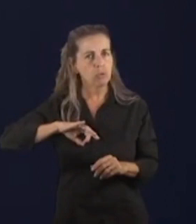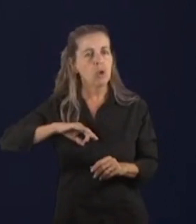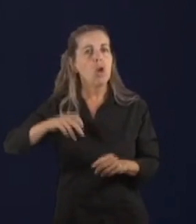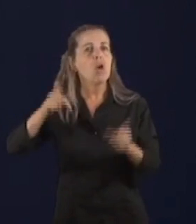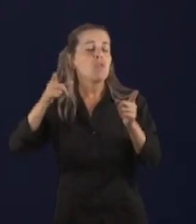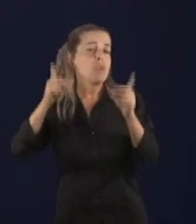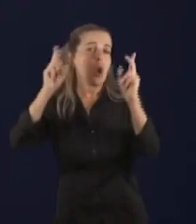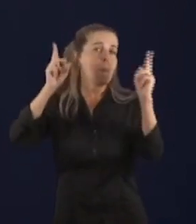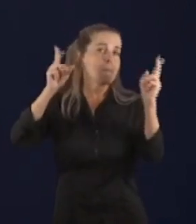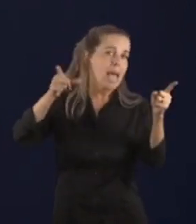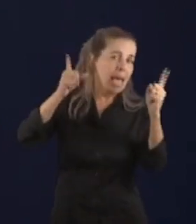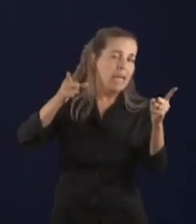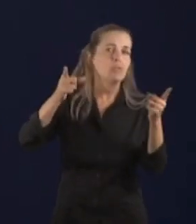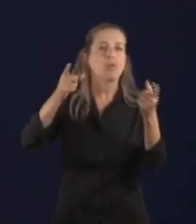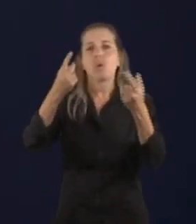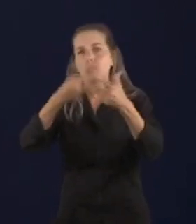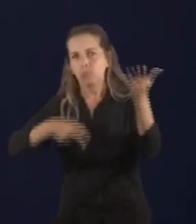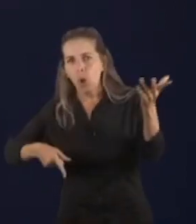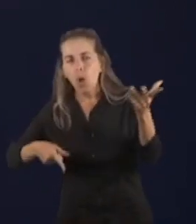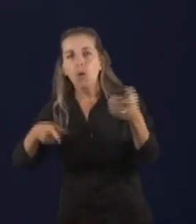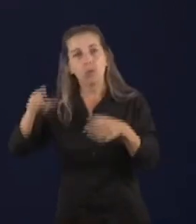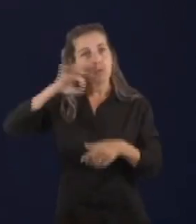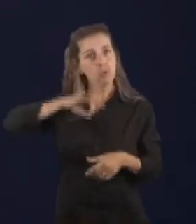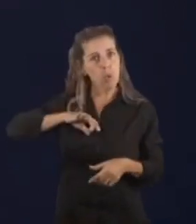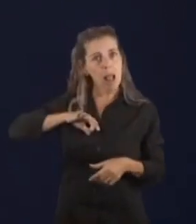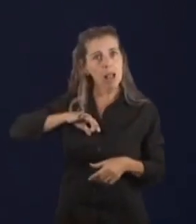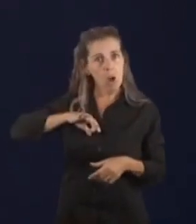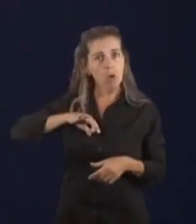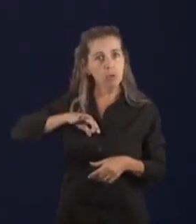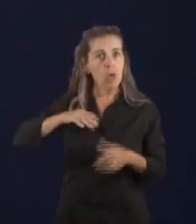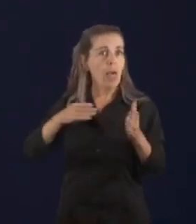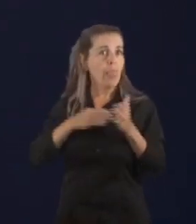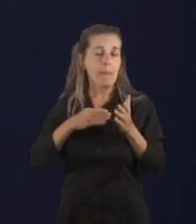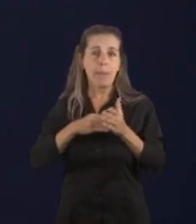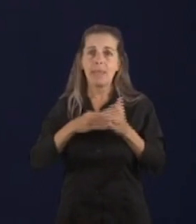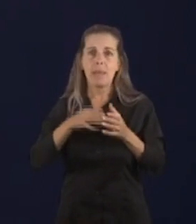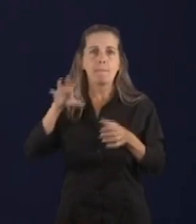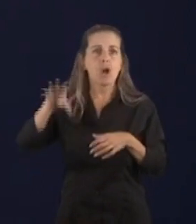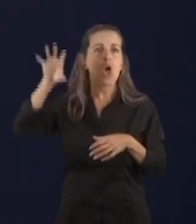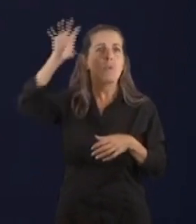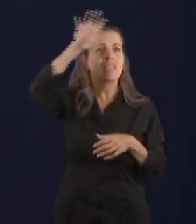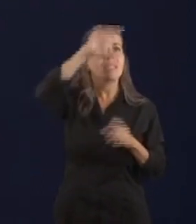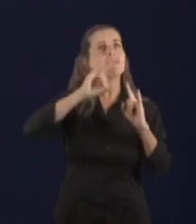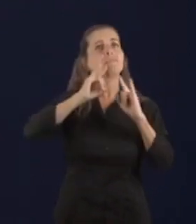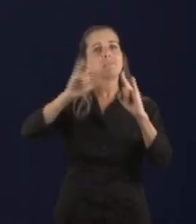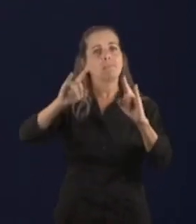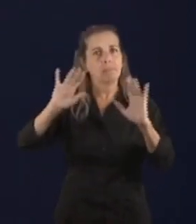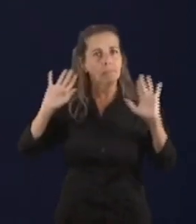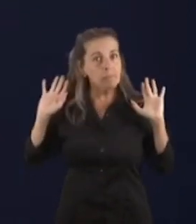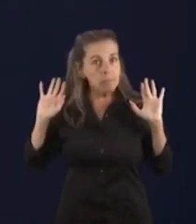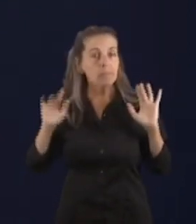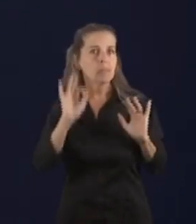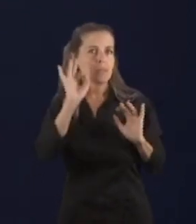sistema educativo eh en cuestión corre por cuenta de las provincias no y de hecho entendemos que hay